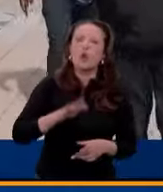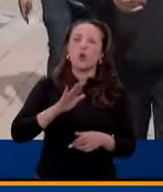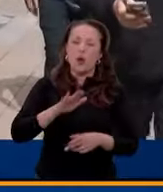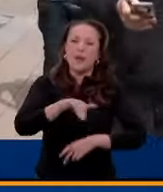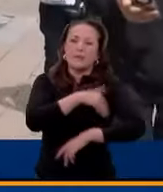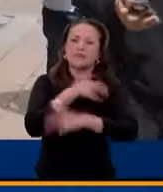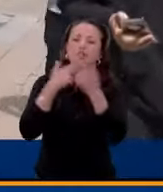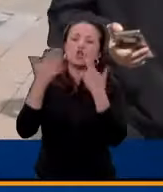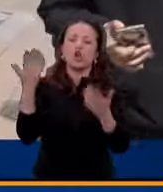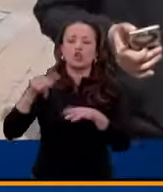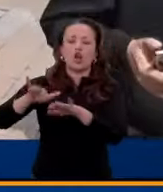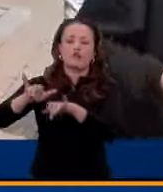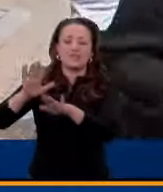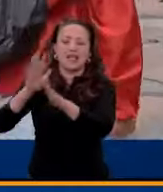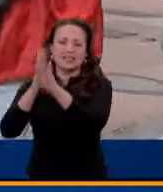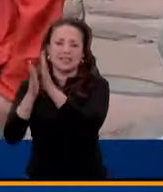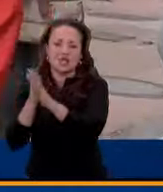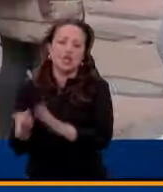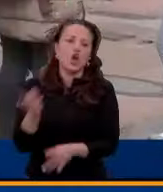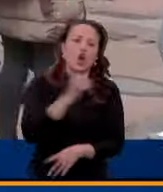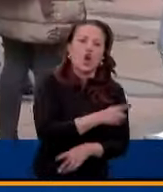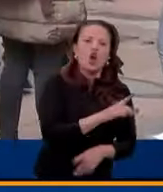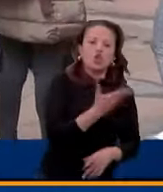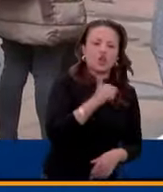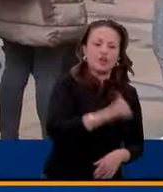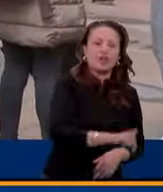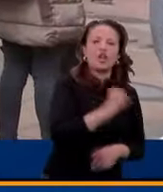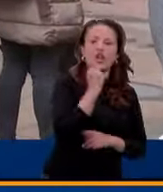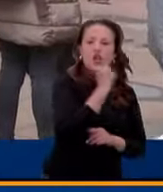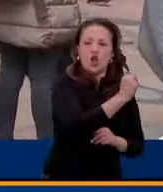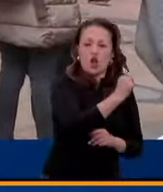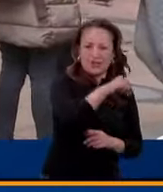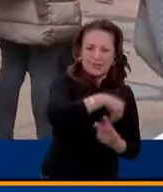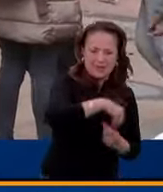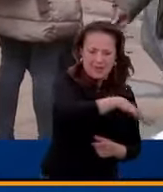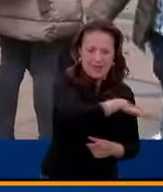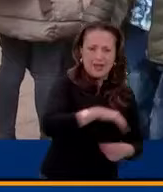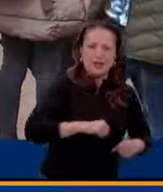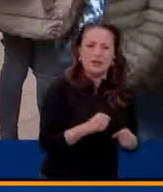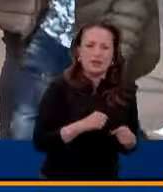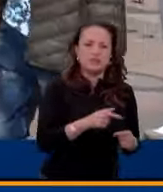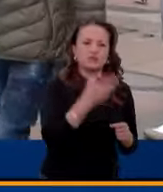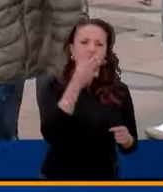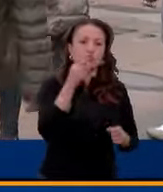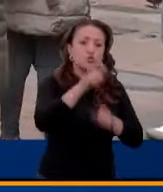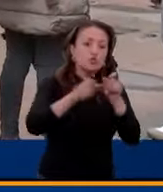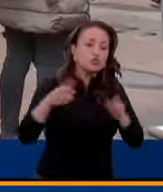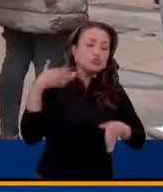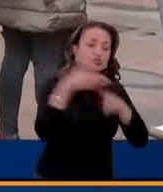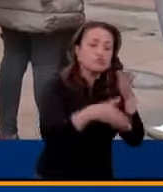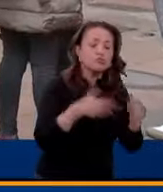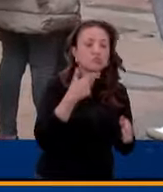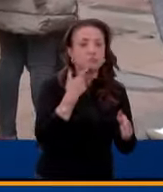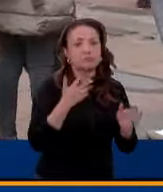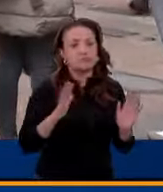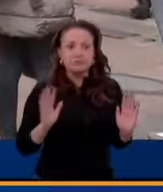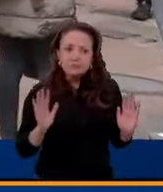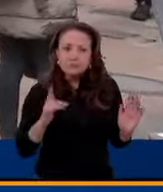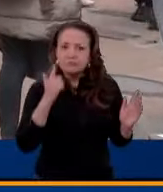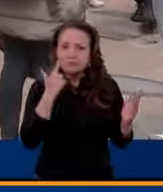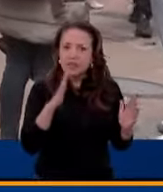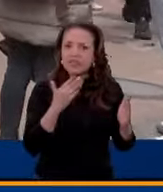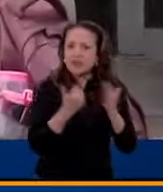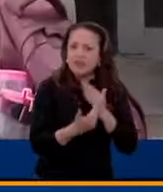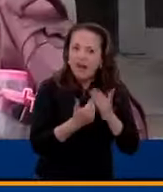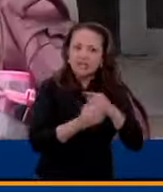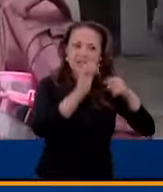del centro de Bogotá y otra terminamos aquí en el norte de la ciudad. Muchos de los usuarios dicen que relativamente se ve fácil, que han podido agendar